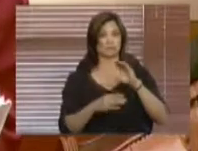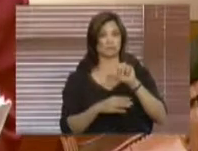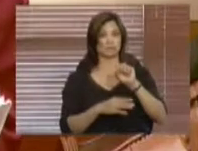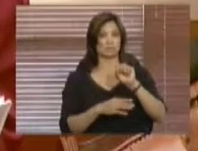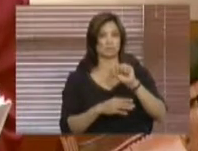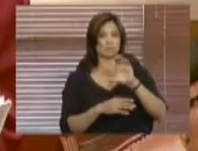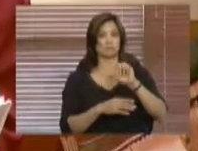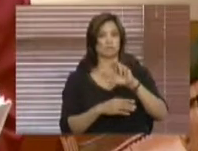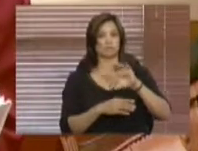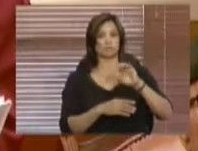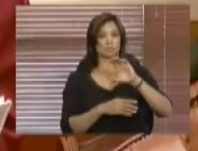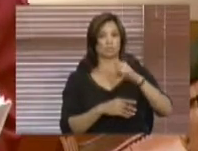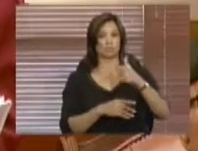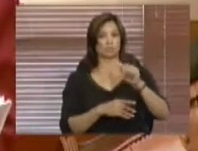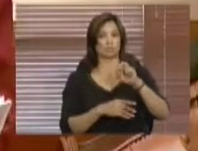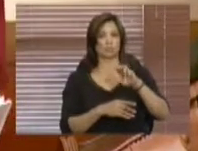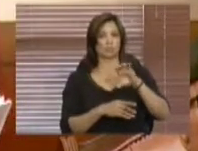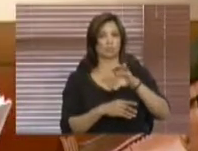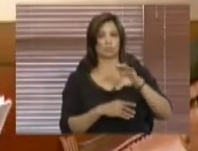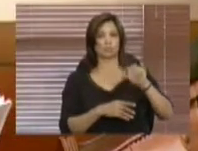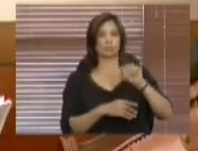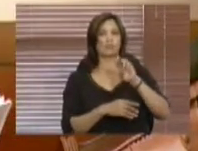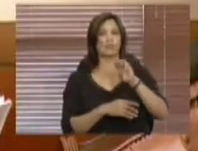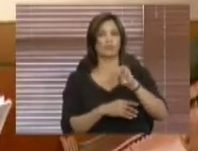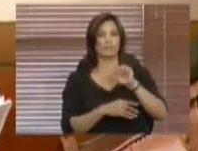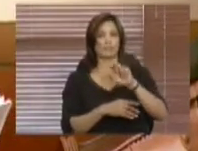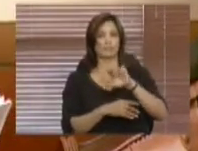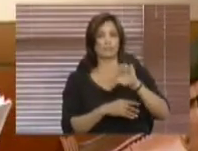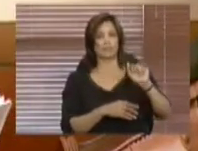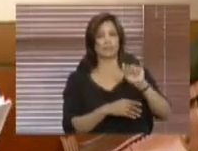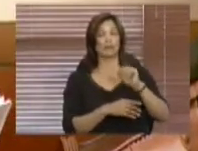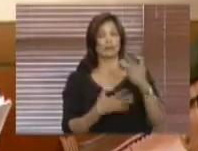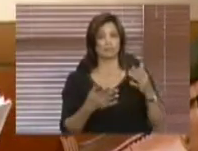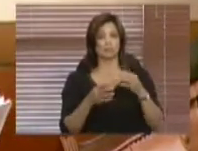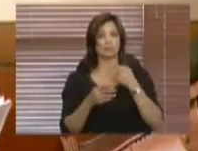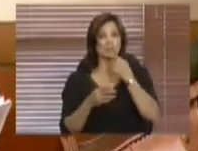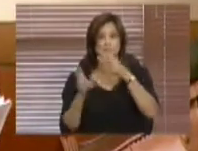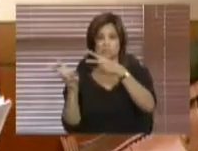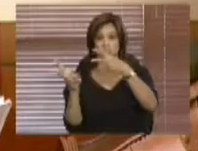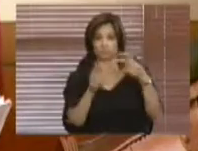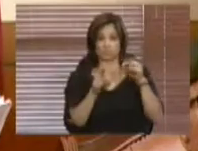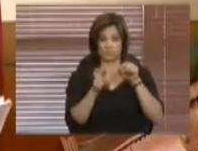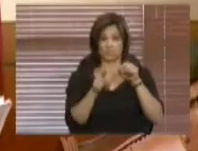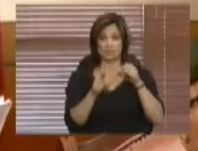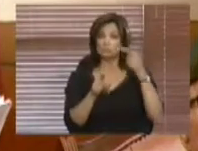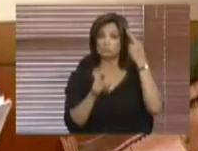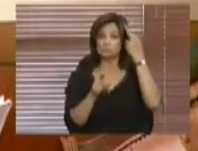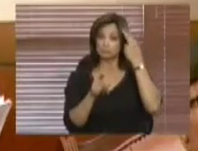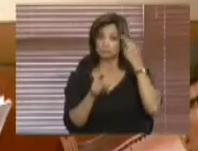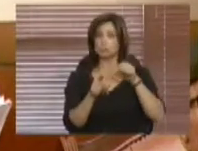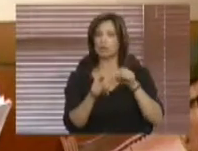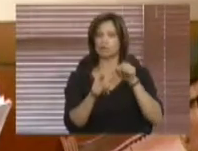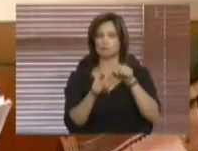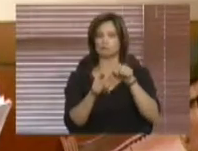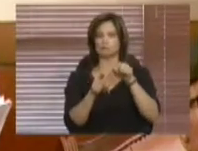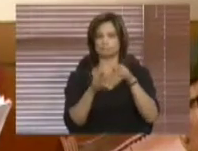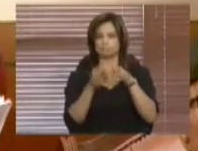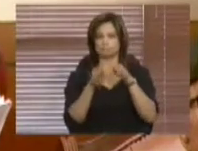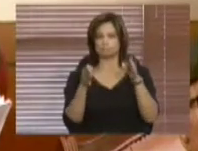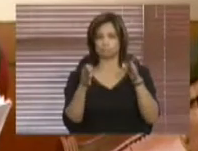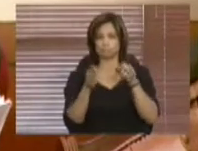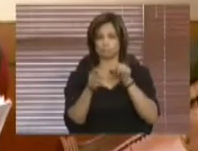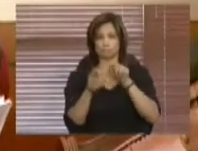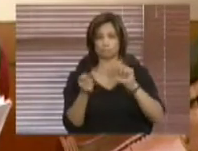y García Martínez María Asunción, cito: lo razonable es abrir una vía de